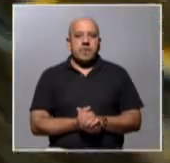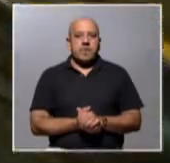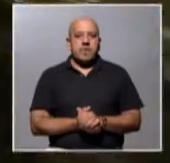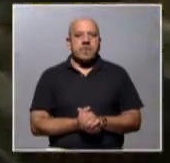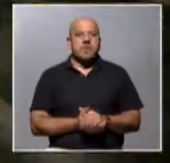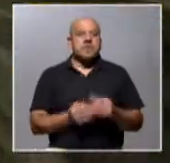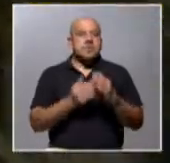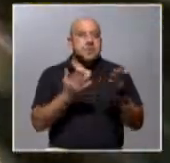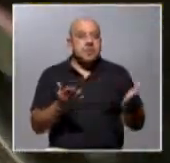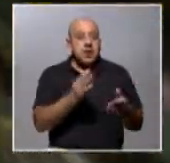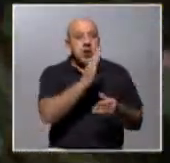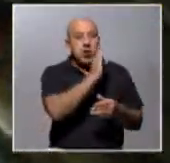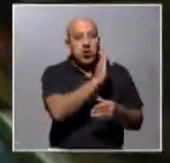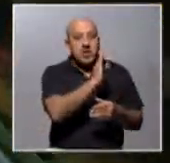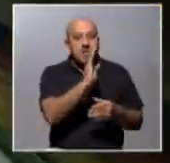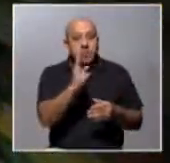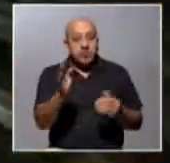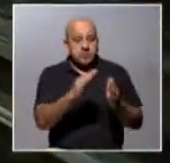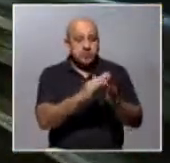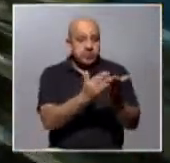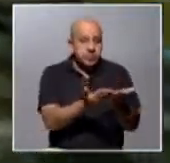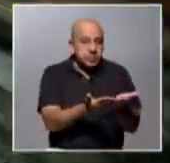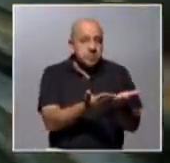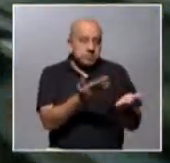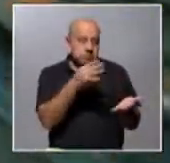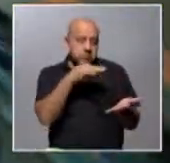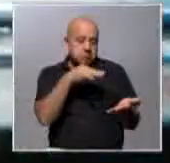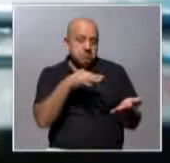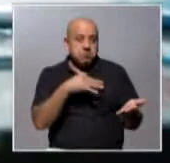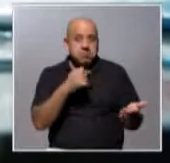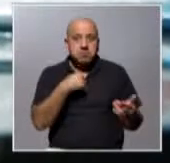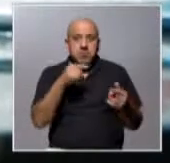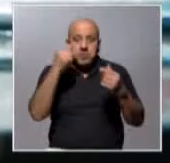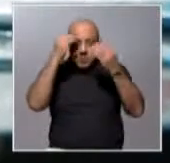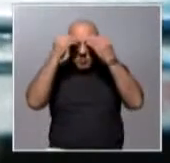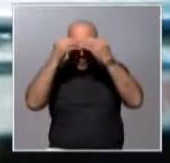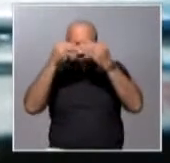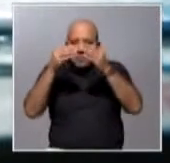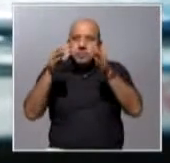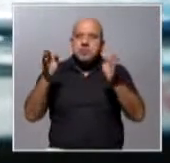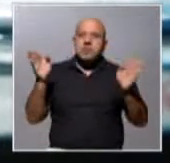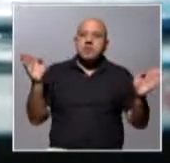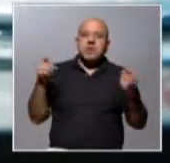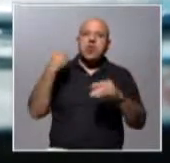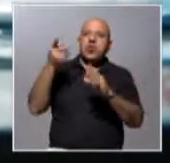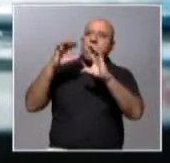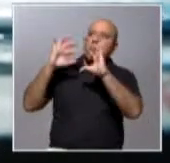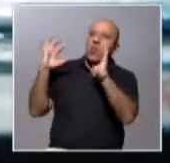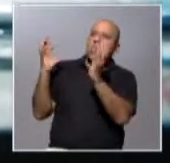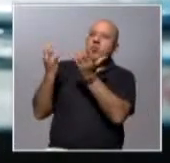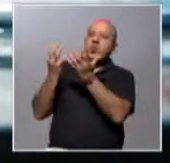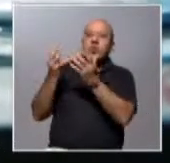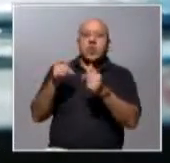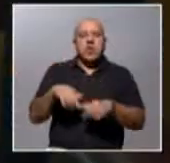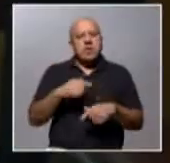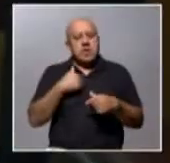De alguna forma, los libros te dan la puerta a otros mundos y te garantizan poderte parar un poco